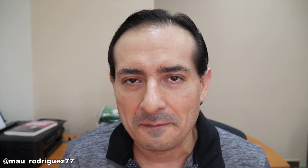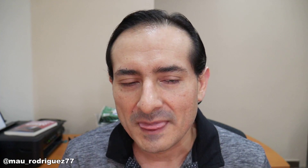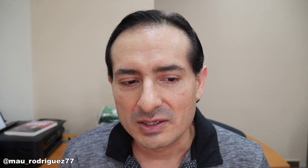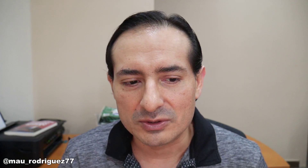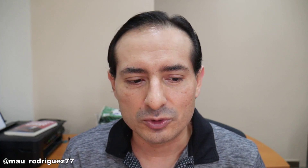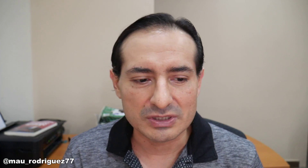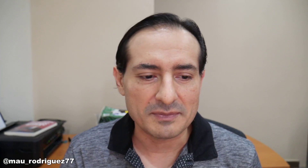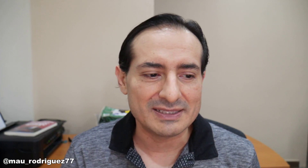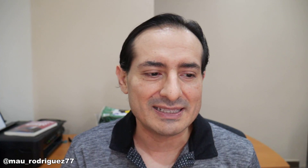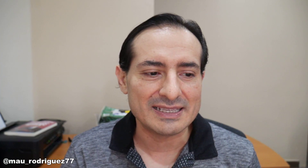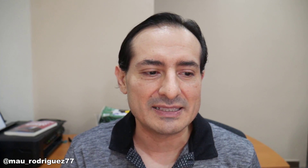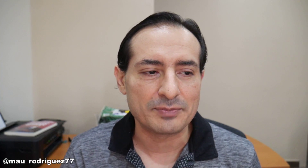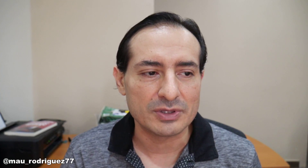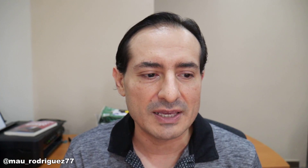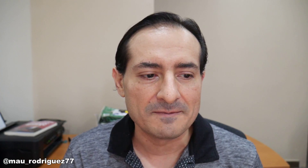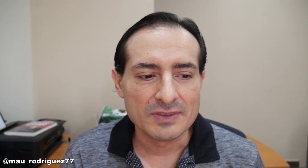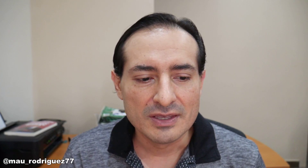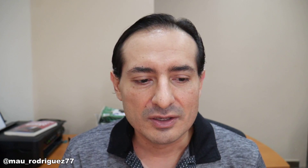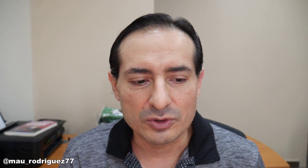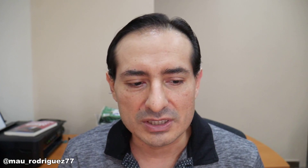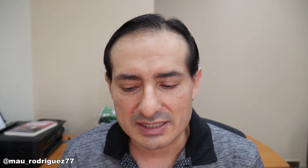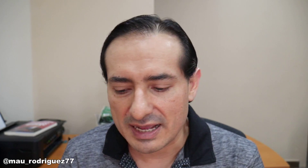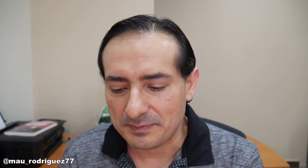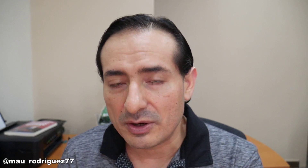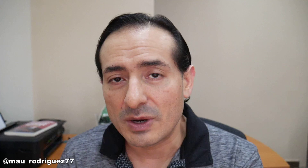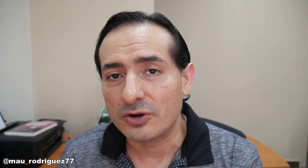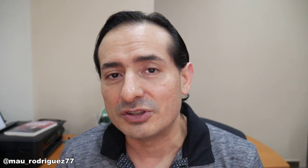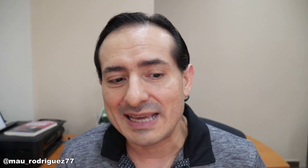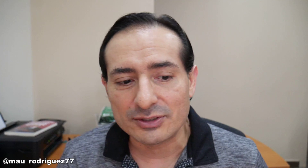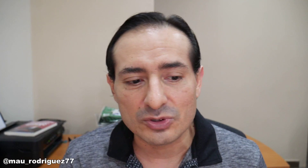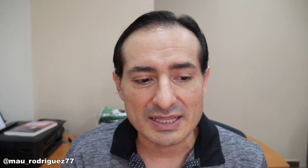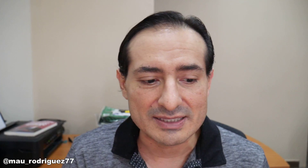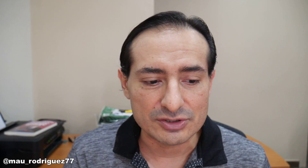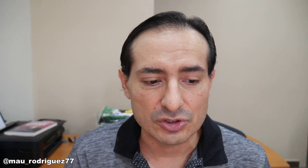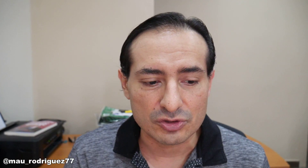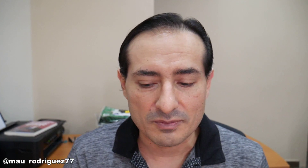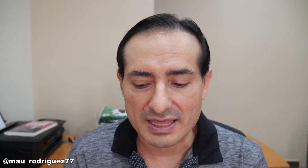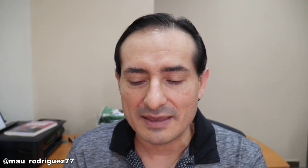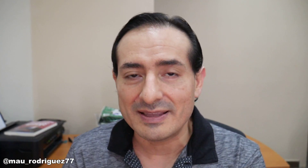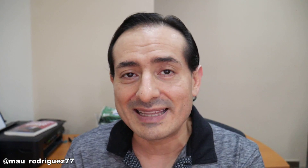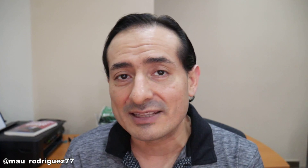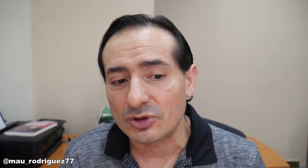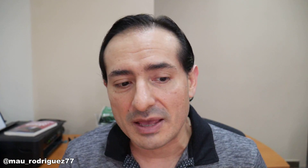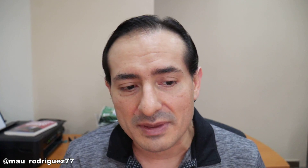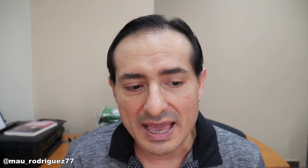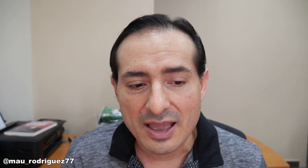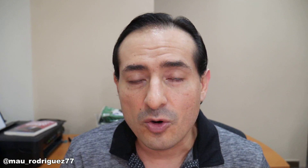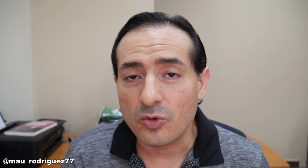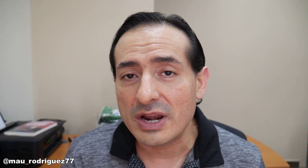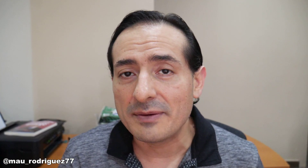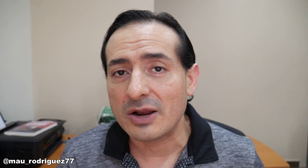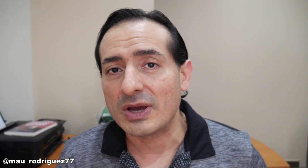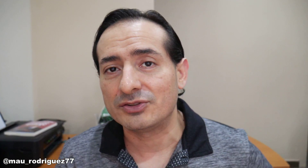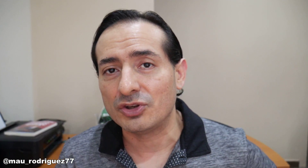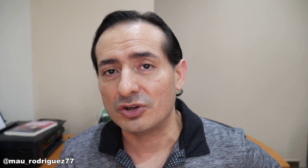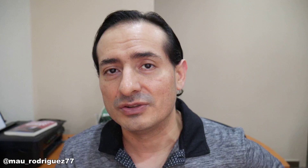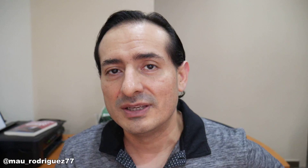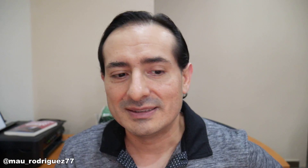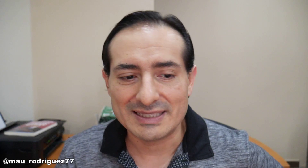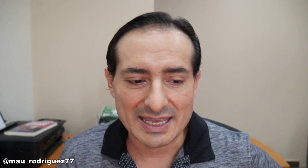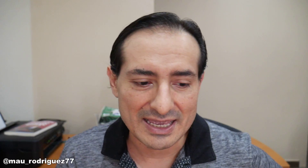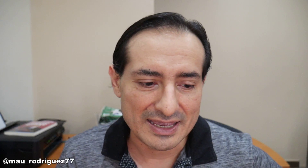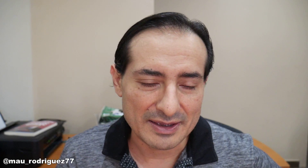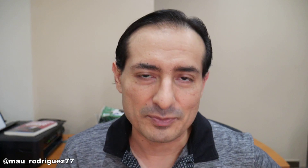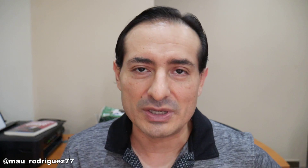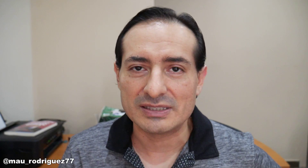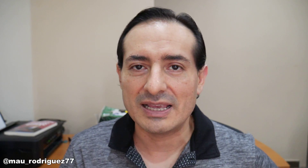cuestionable justamente de este Poder Judicial, pero bueno, ya es una decisión tomada y vendrá todavía una evaluación